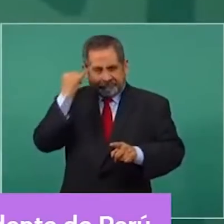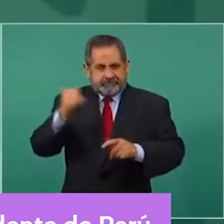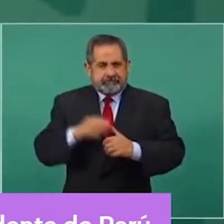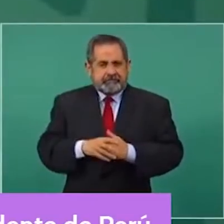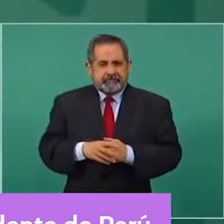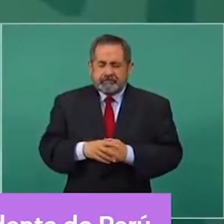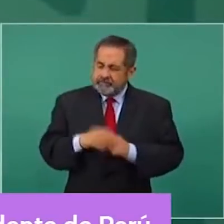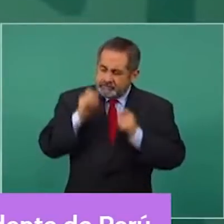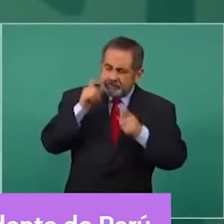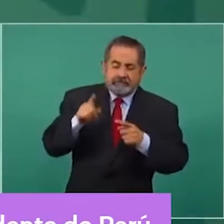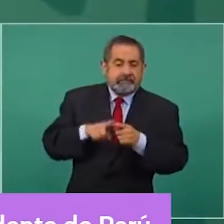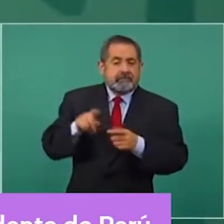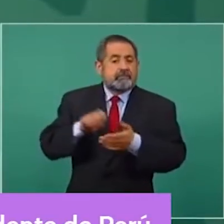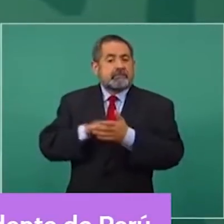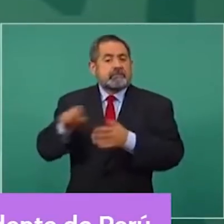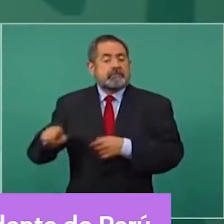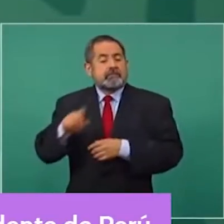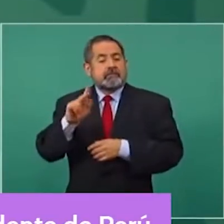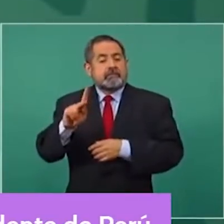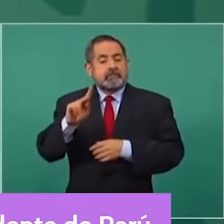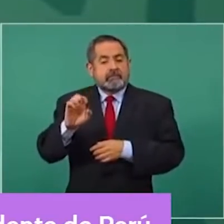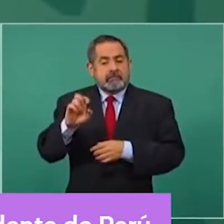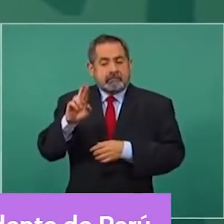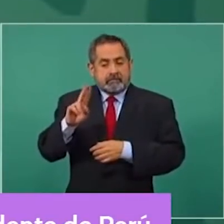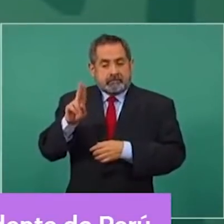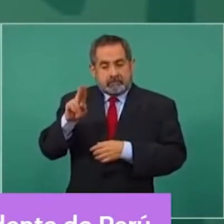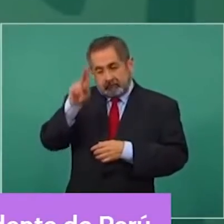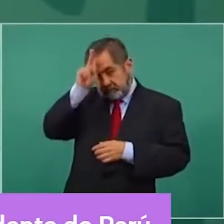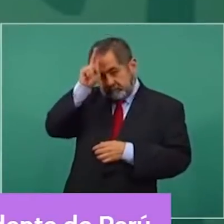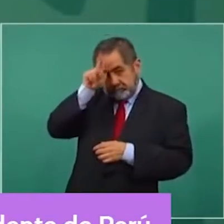Llama la atención que en Perú, por ejemplo,